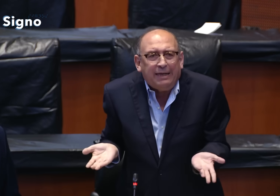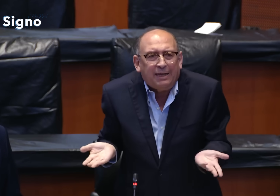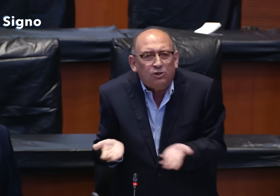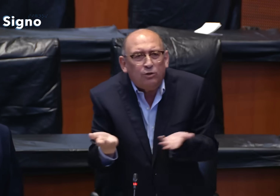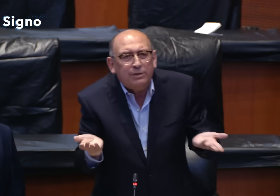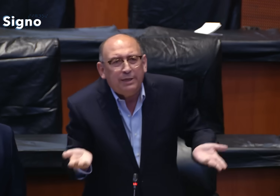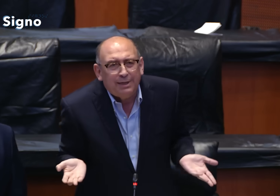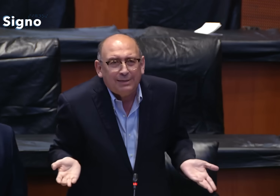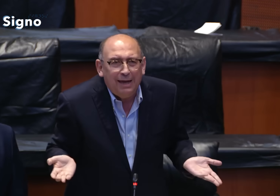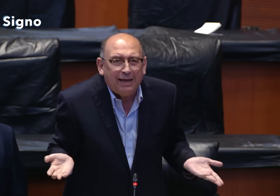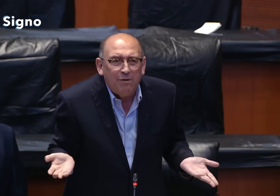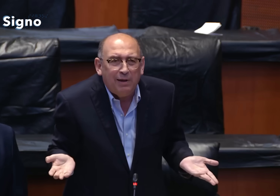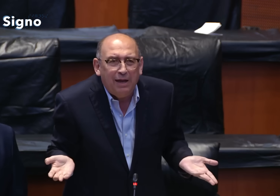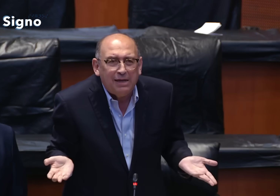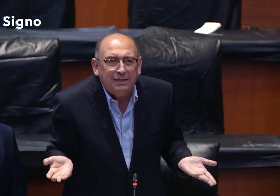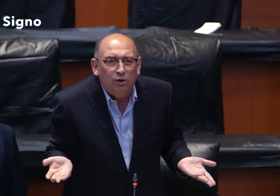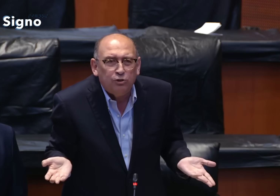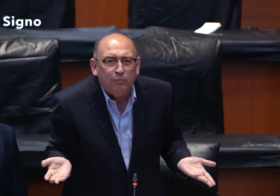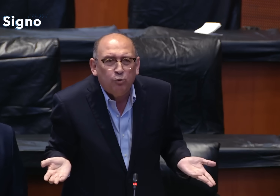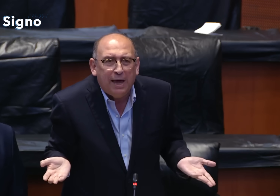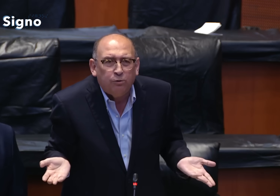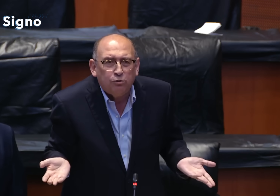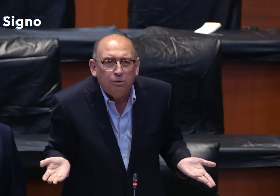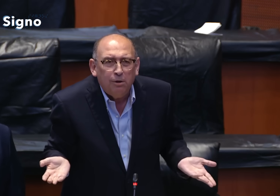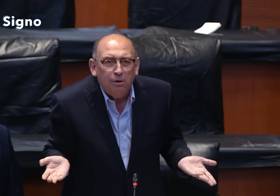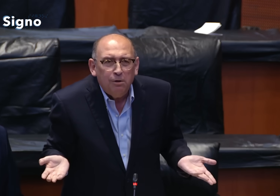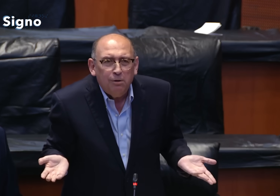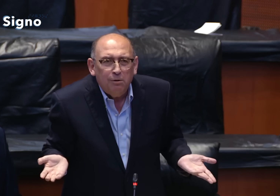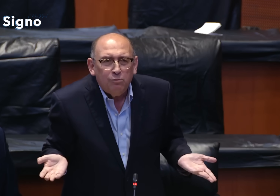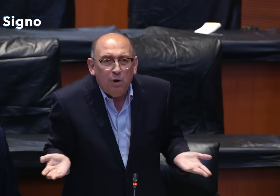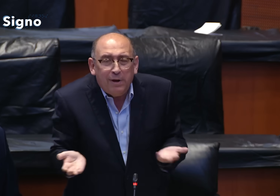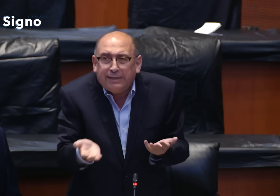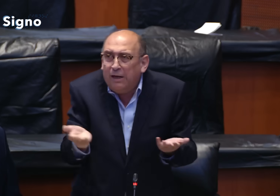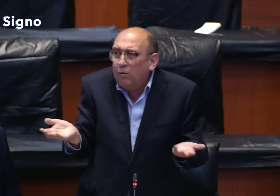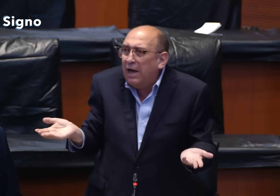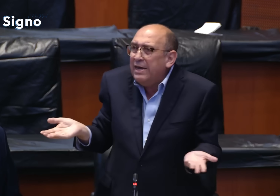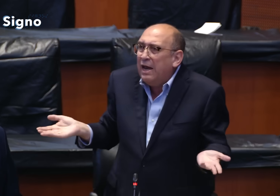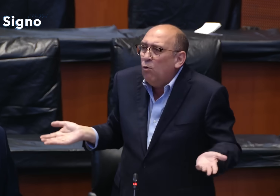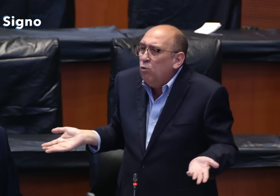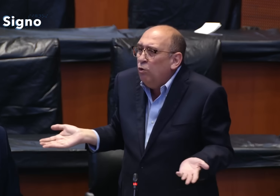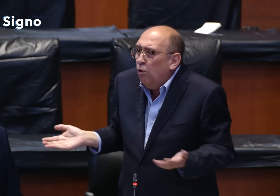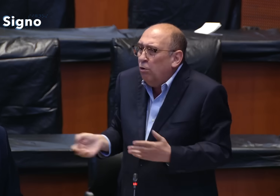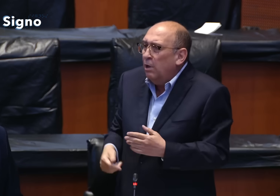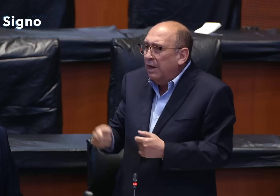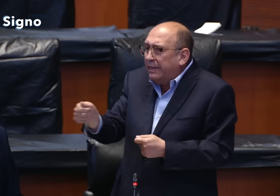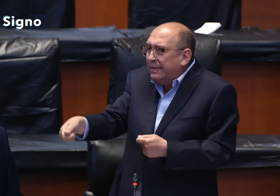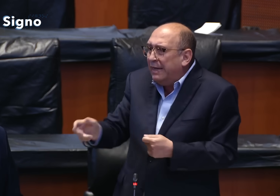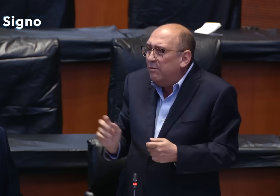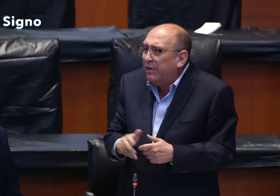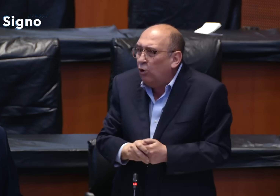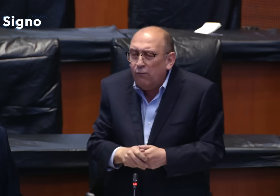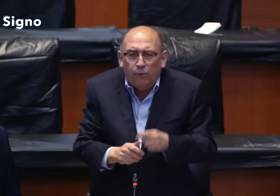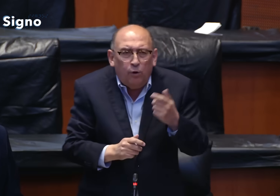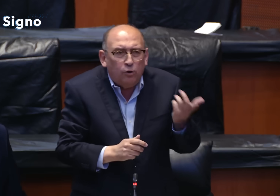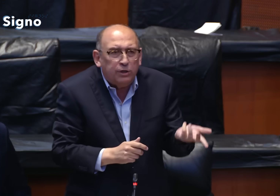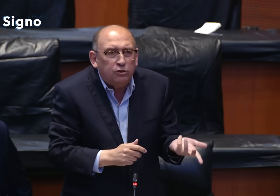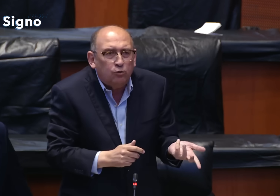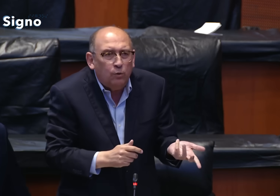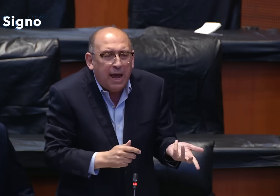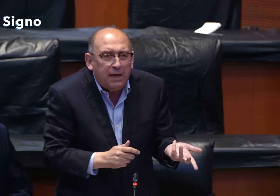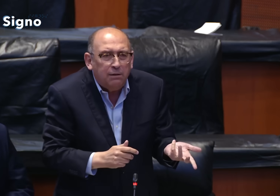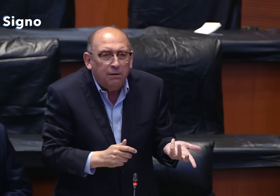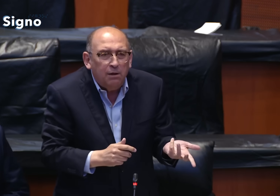hay aquí que son distintas que en la Cámara de las y los Diputados? Pues ahora aquí lo callan a uno, le quitan el micrófono,